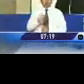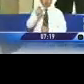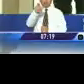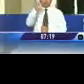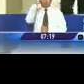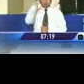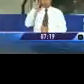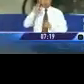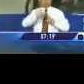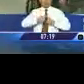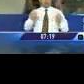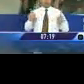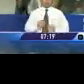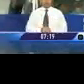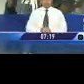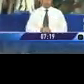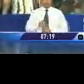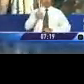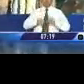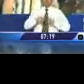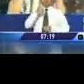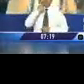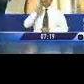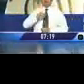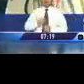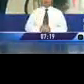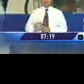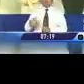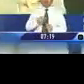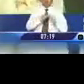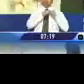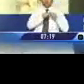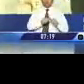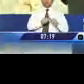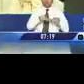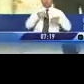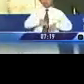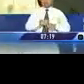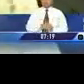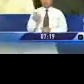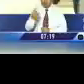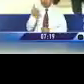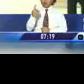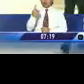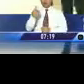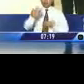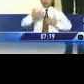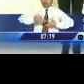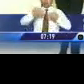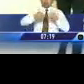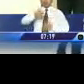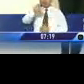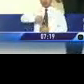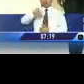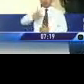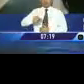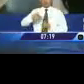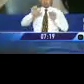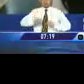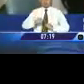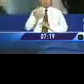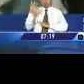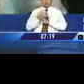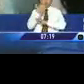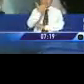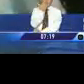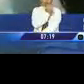divididos en la ciudadanía. Algunos dicen que esto se debería mantener, ya que solo así se puede garantizar que las personas sigan completando su esquema